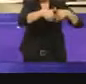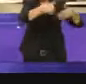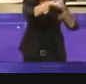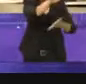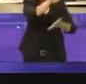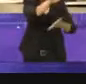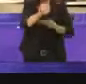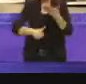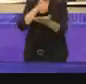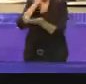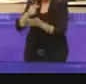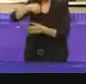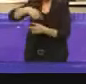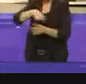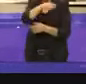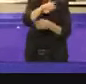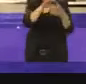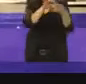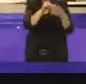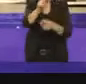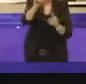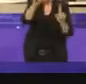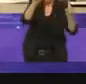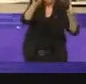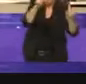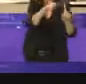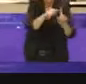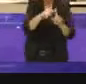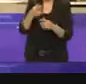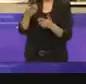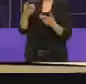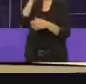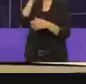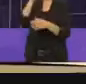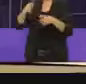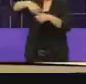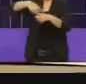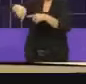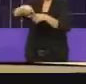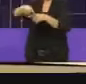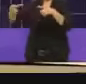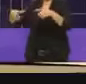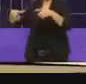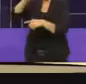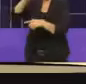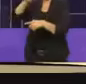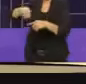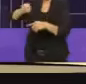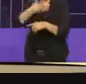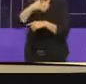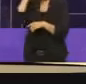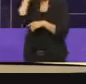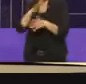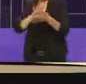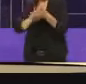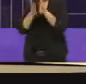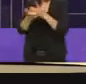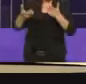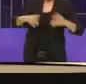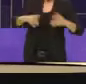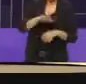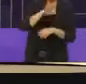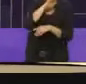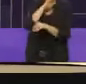habla del agua crimen controla los pozos en la ciudad de México esa es